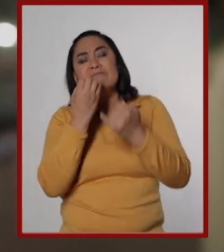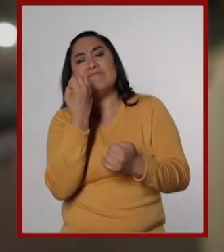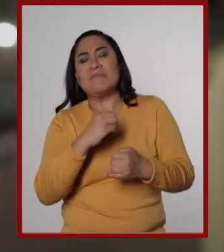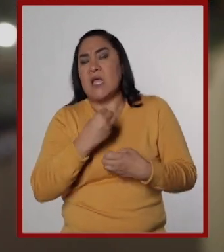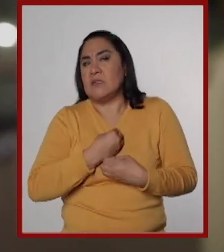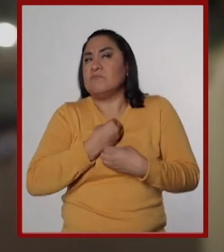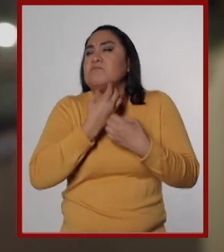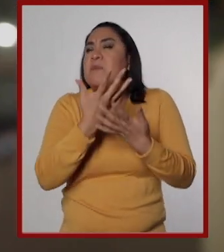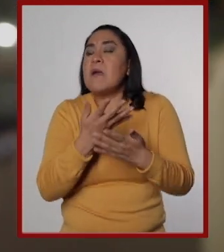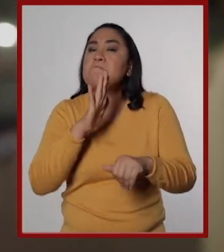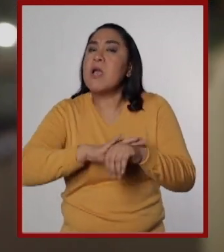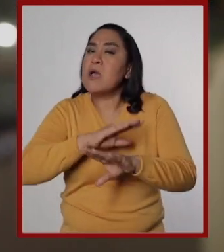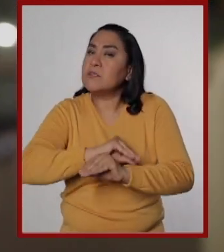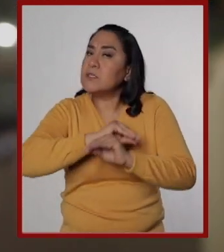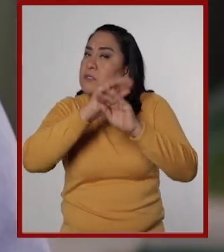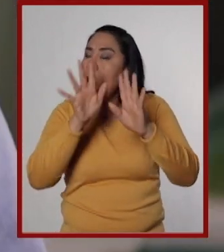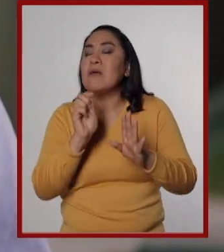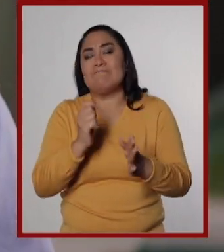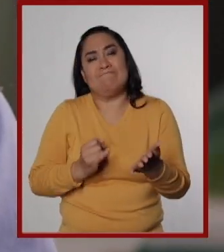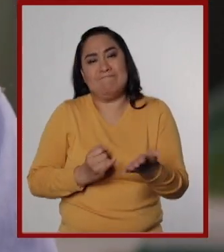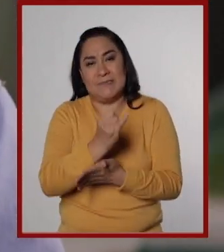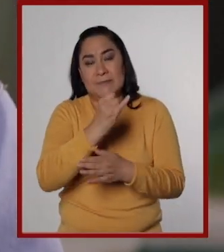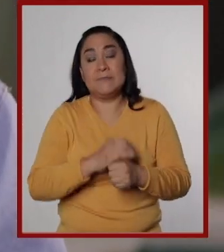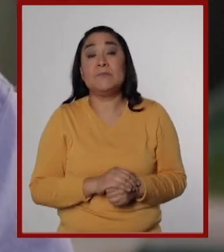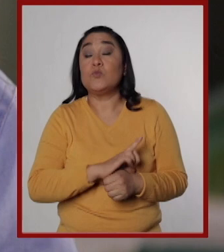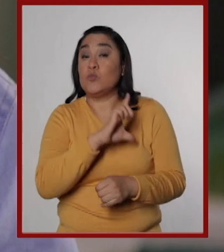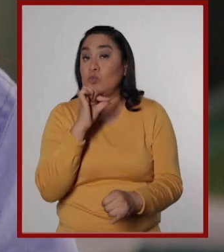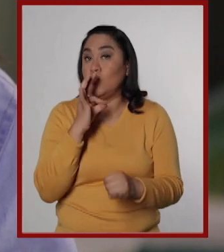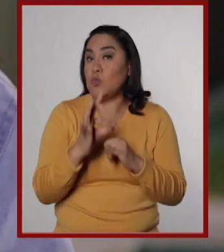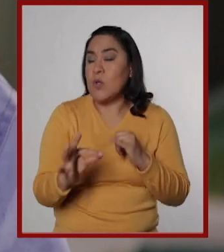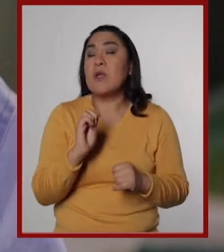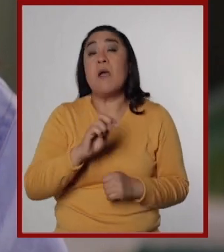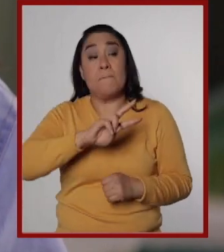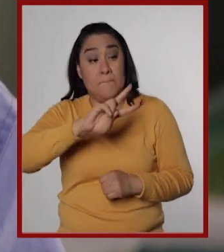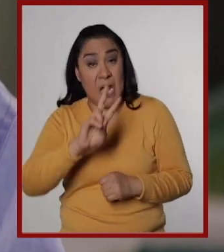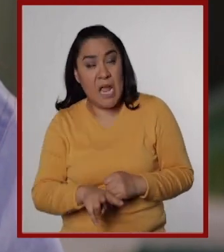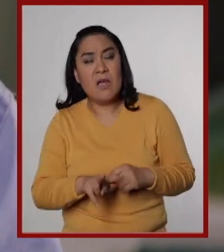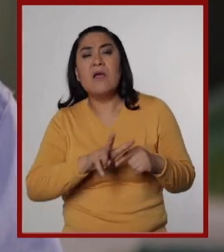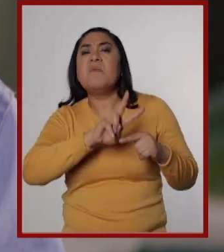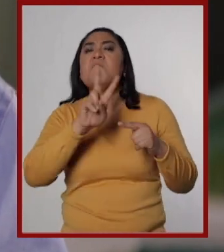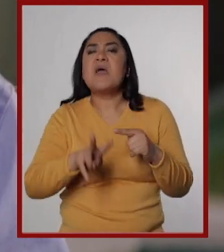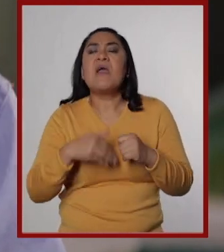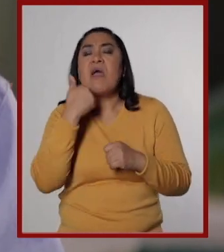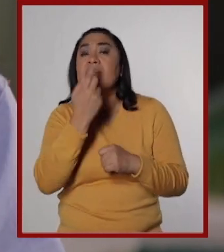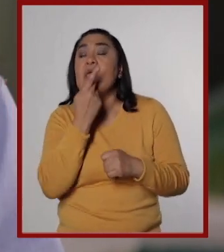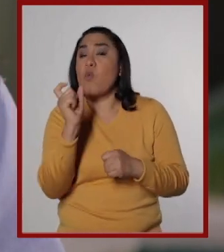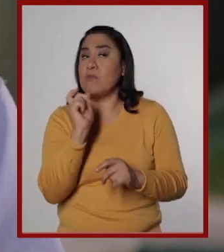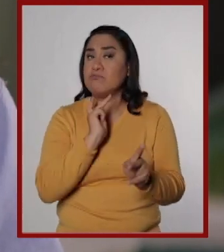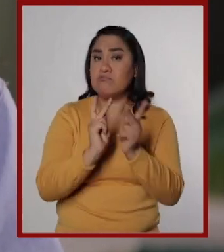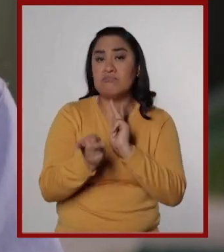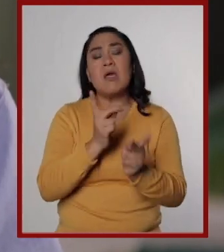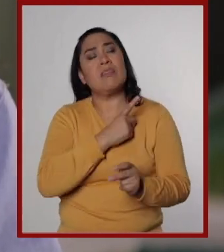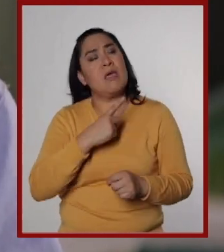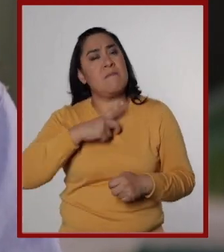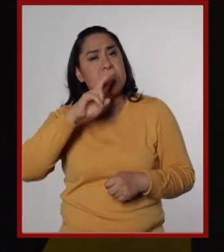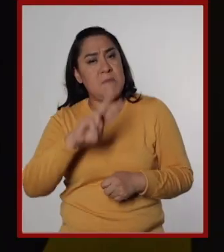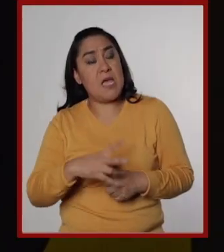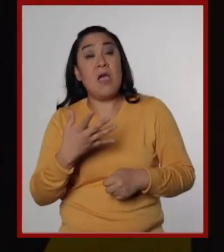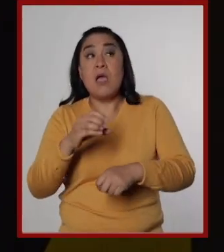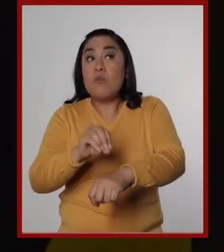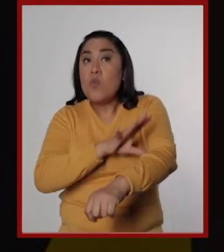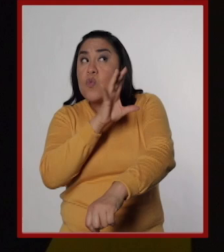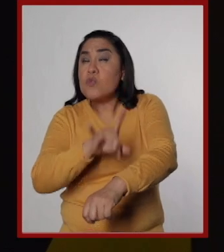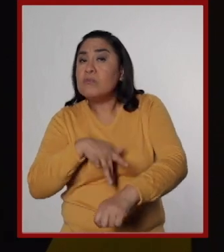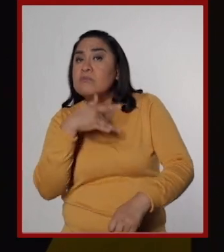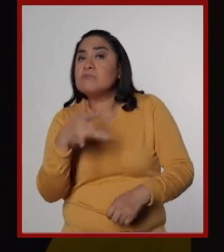expresadas de manera clara y contundente. Finalmente, la veracidad implica hablar con la verdad y, en el caso de las emociones, hacer